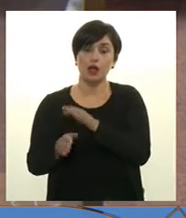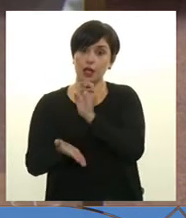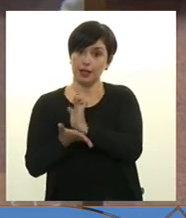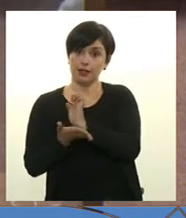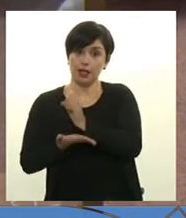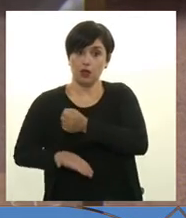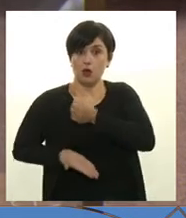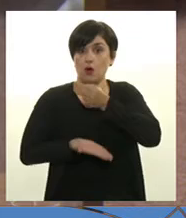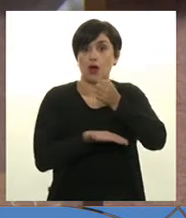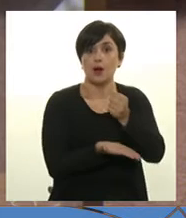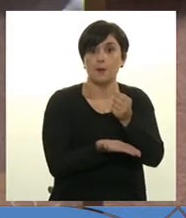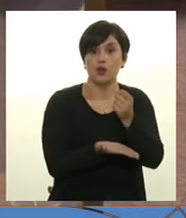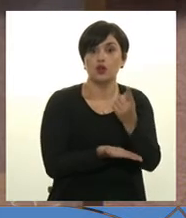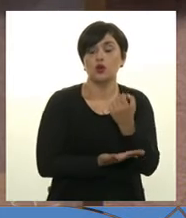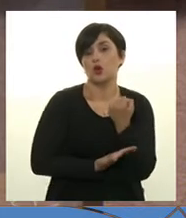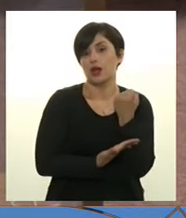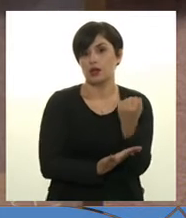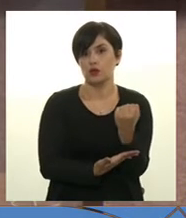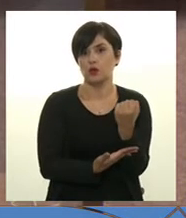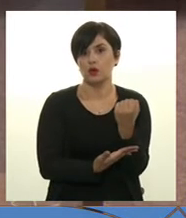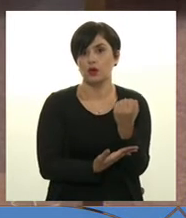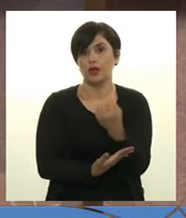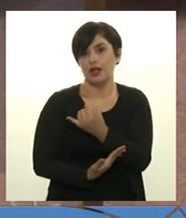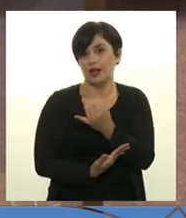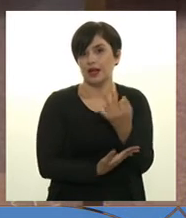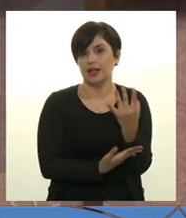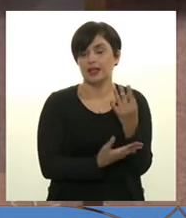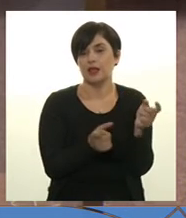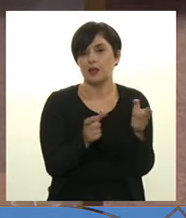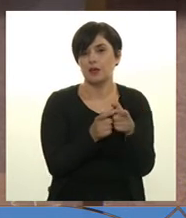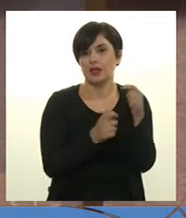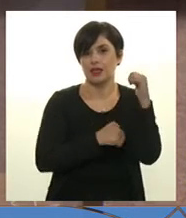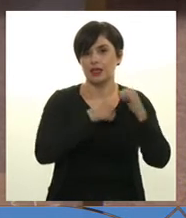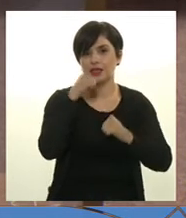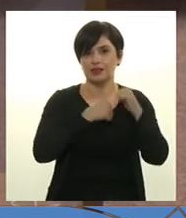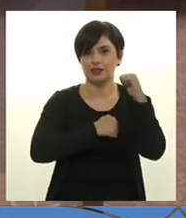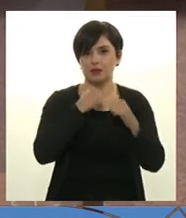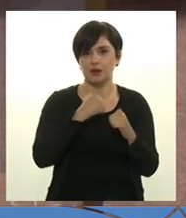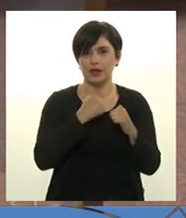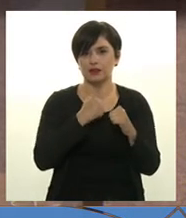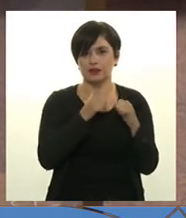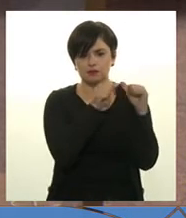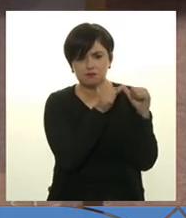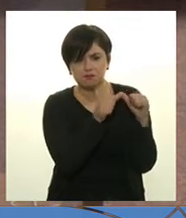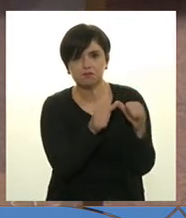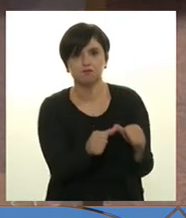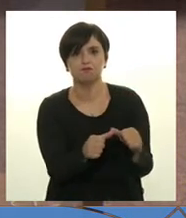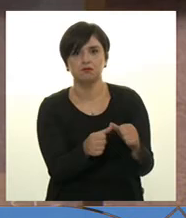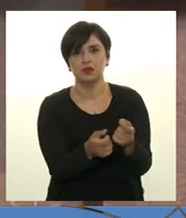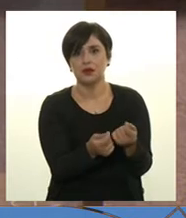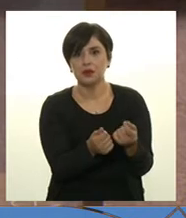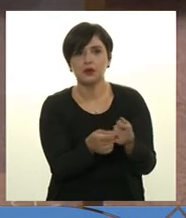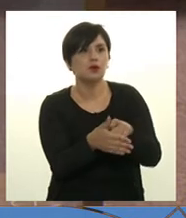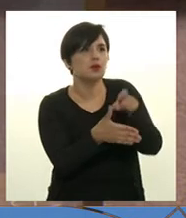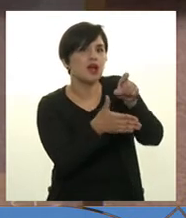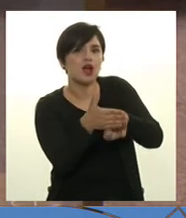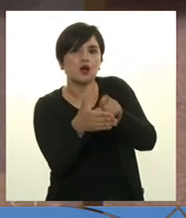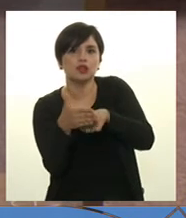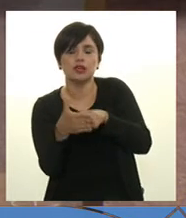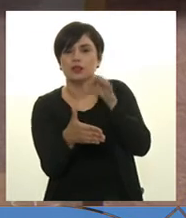estos sectores es una ayuda a una importante cantidad de pymes que son intensivas económicamente en contratación de mujeres